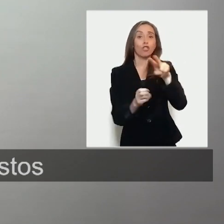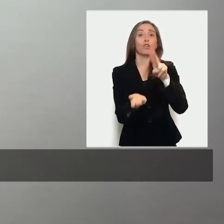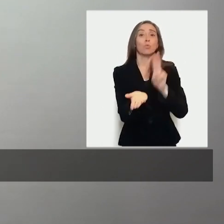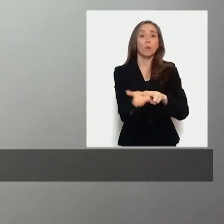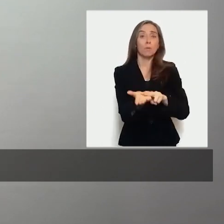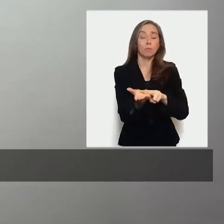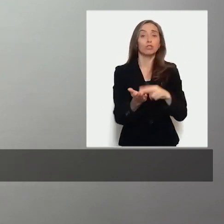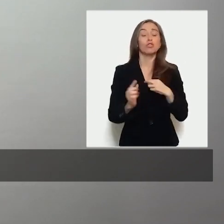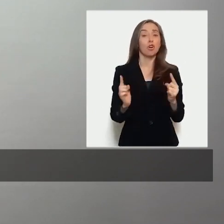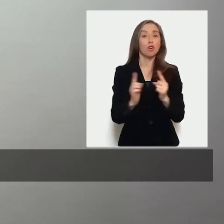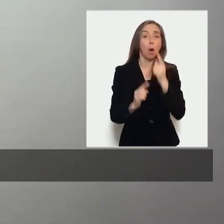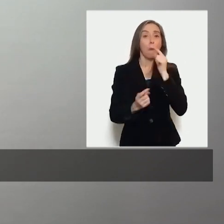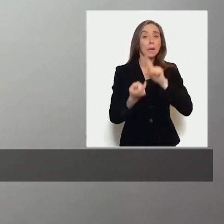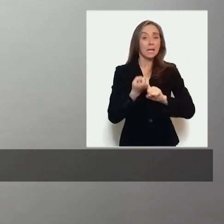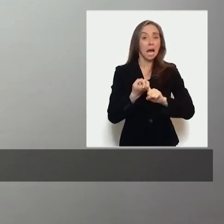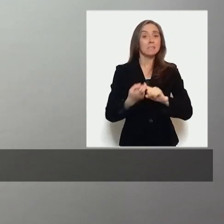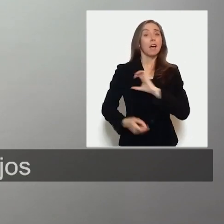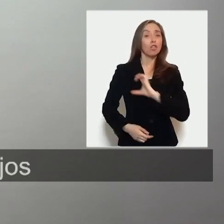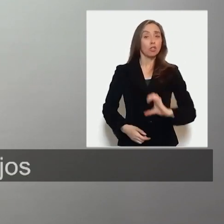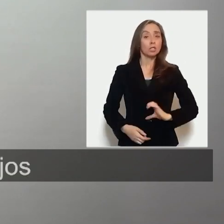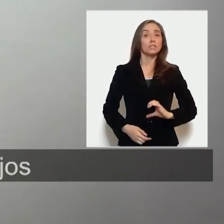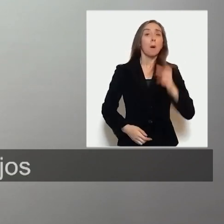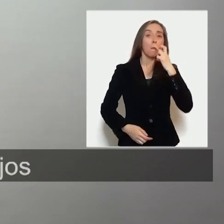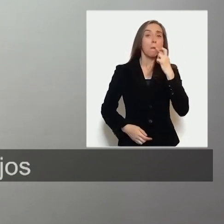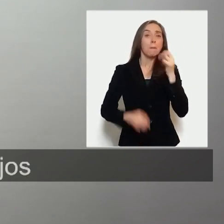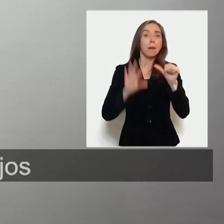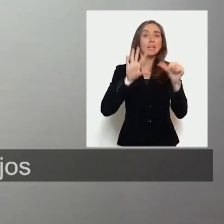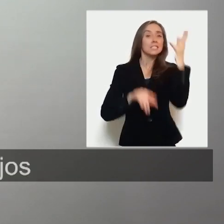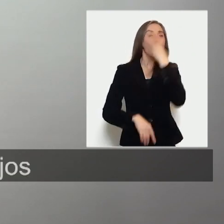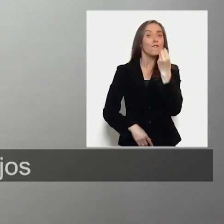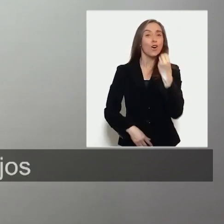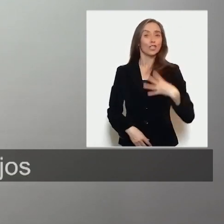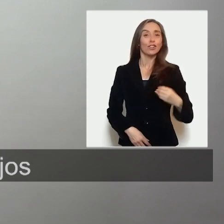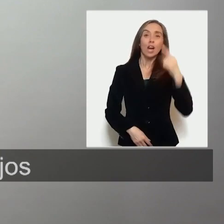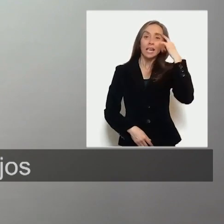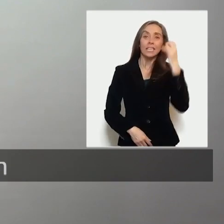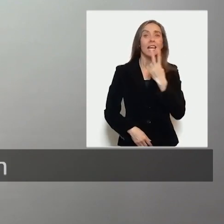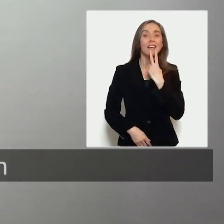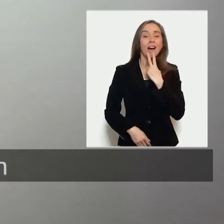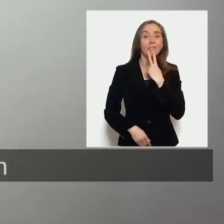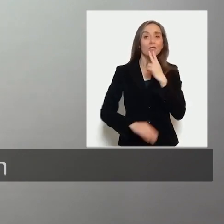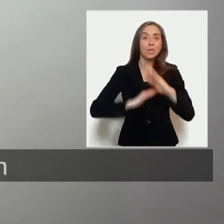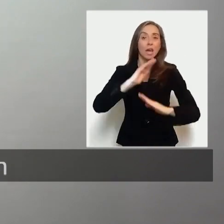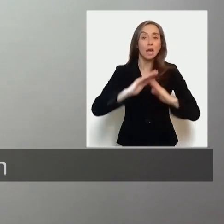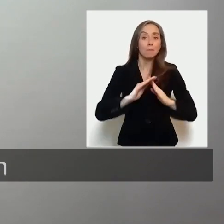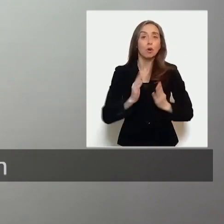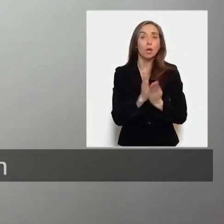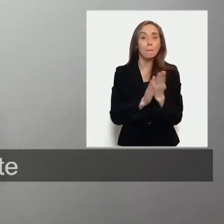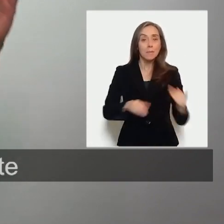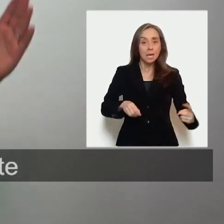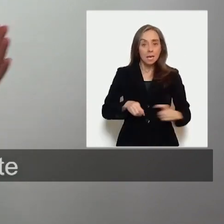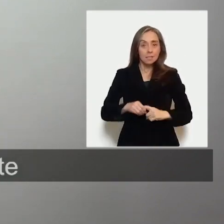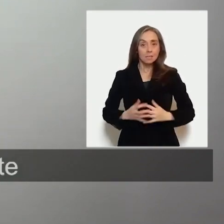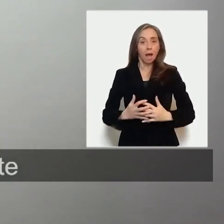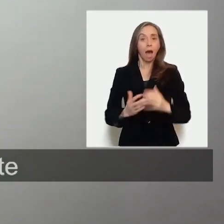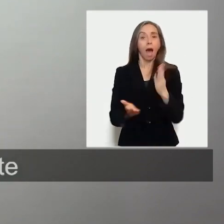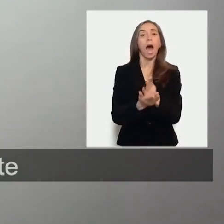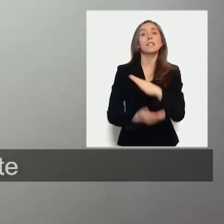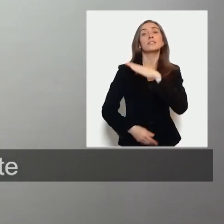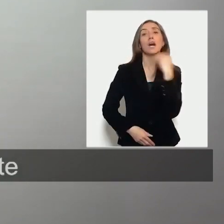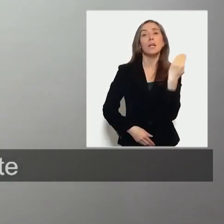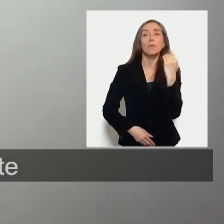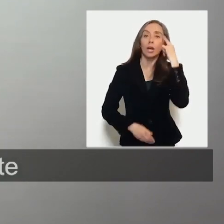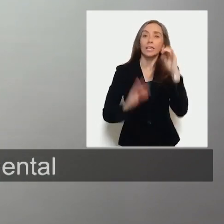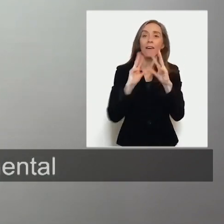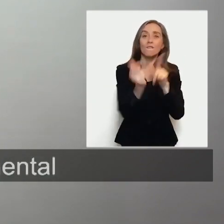impuestos, seré breve. Soy un hombre casado, cristiano, padre de 6 hermosos hijos, que cree en la vida y su protección desde la concepción